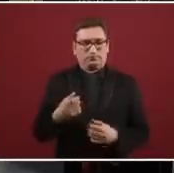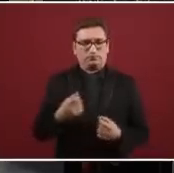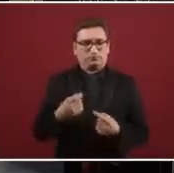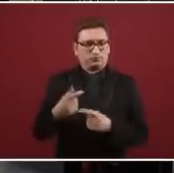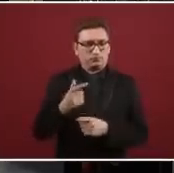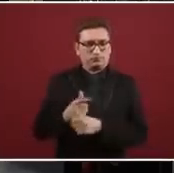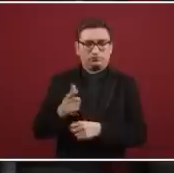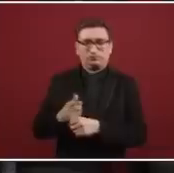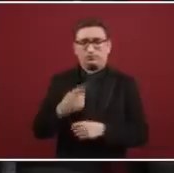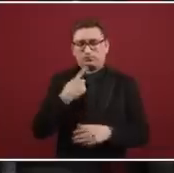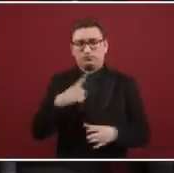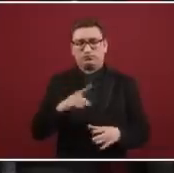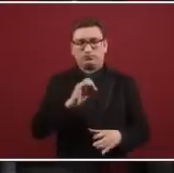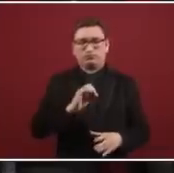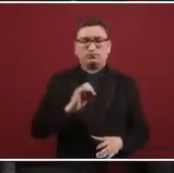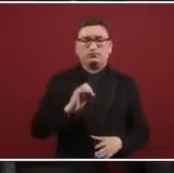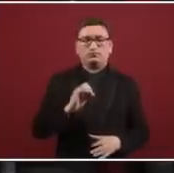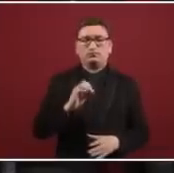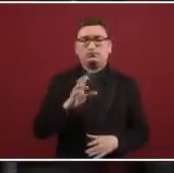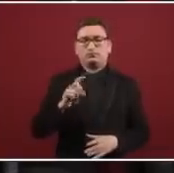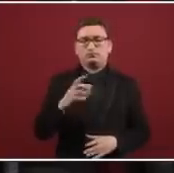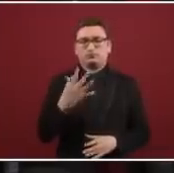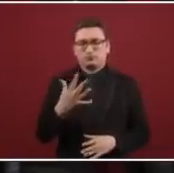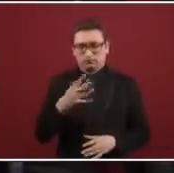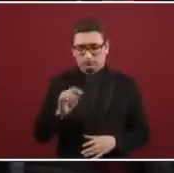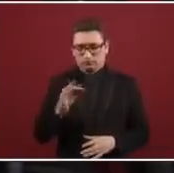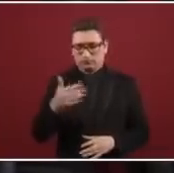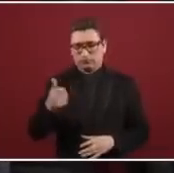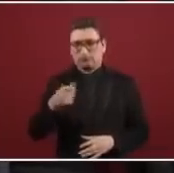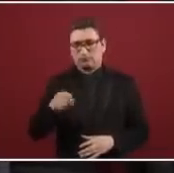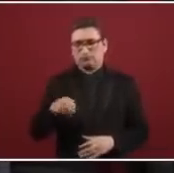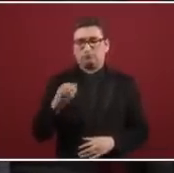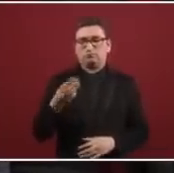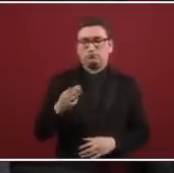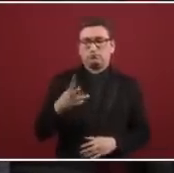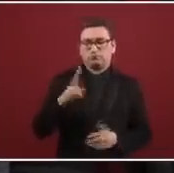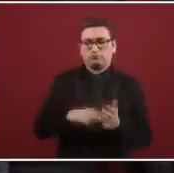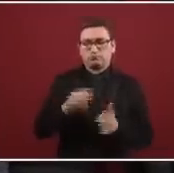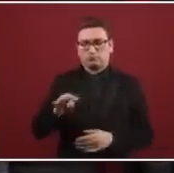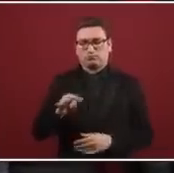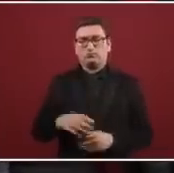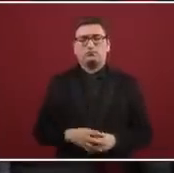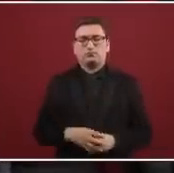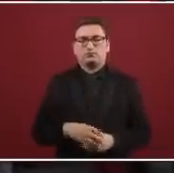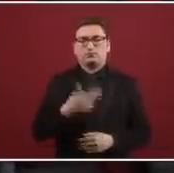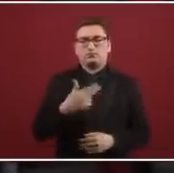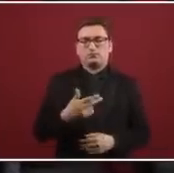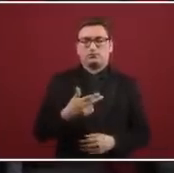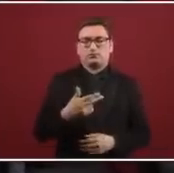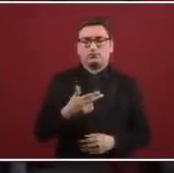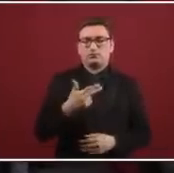la 03546, también de mayo del 19, y la